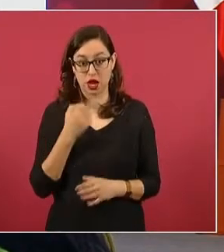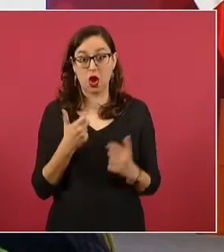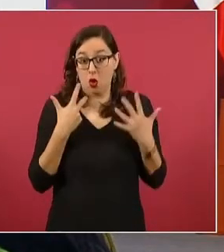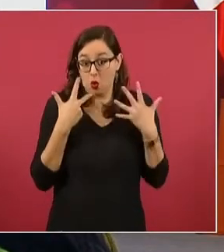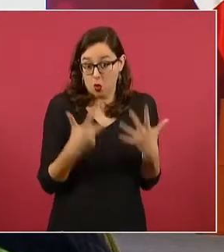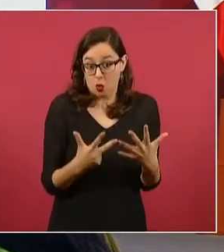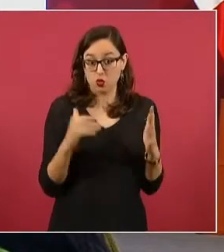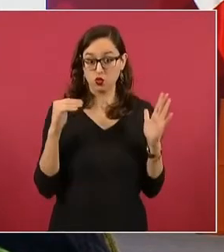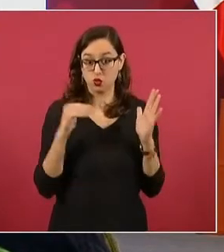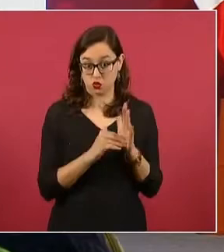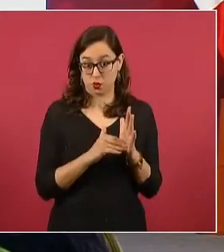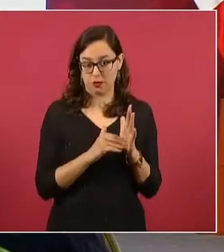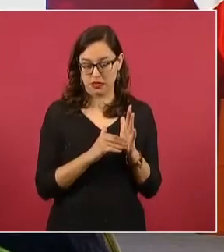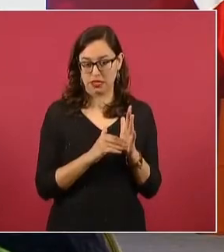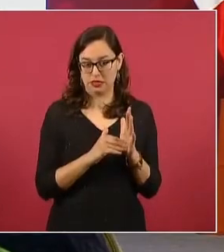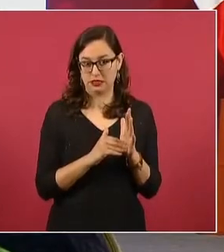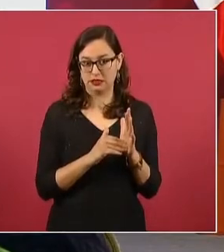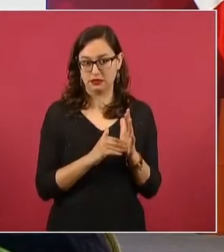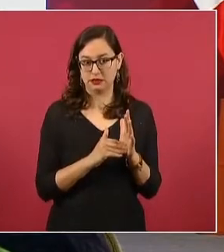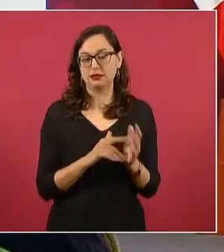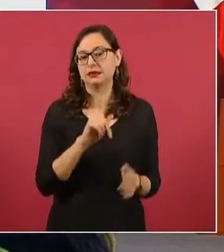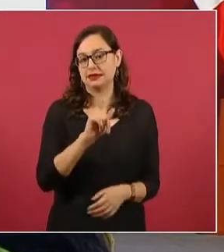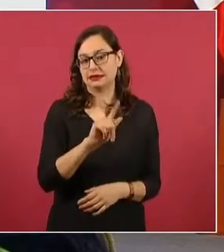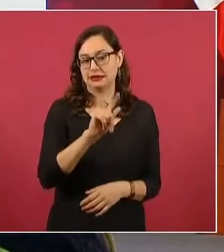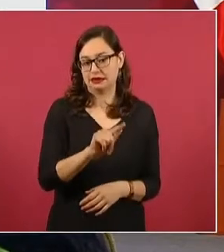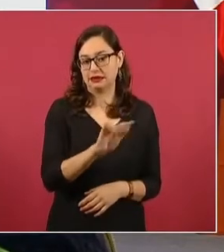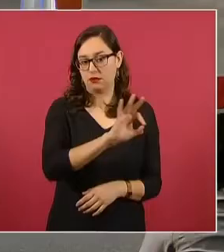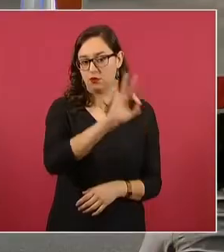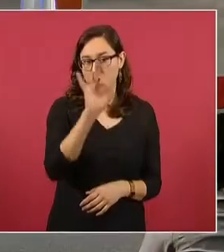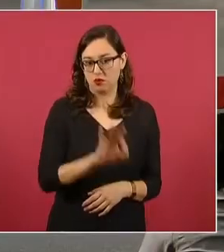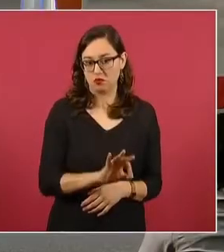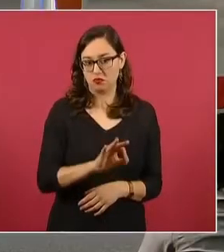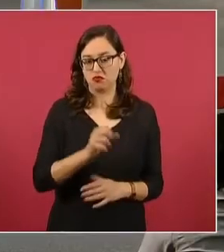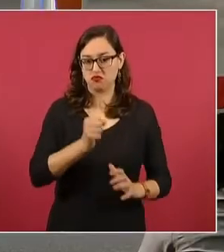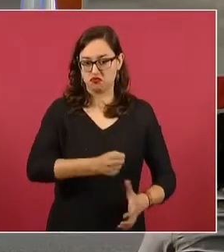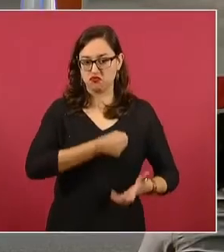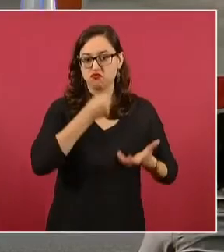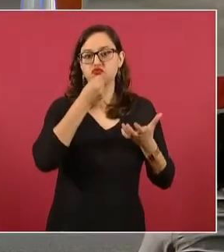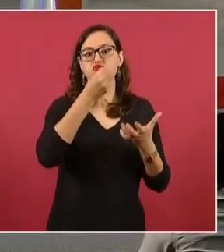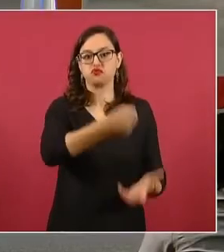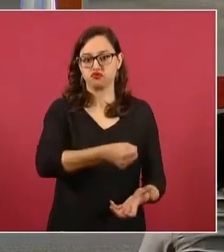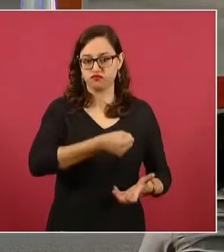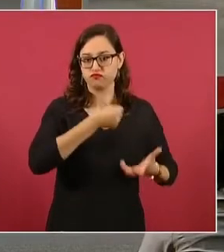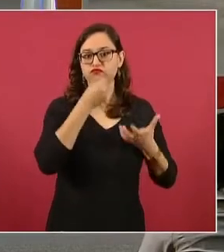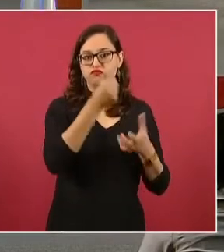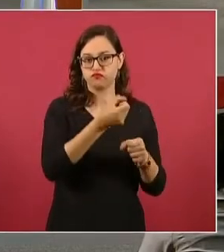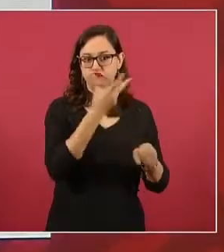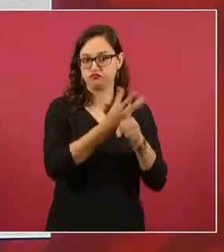8.658, que es el 74%, tienen presupuesto para mantenimiento.